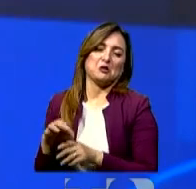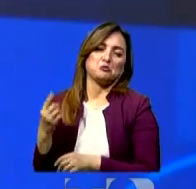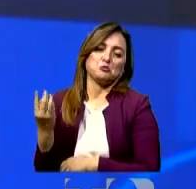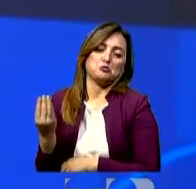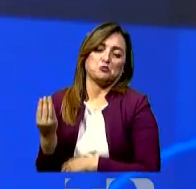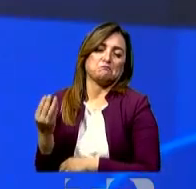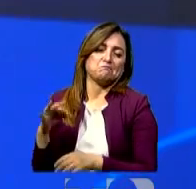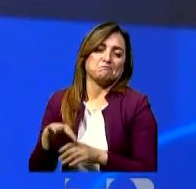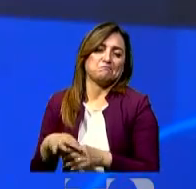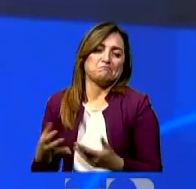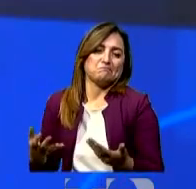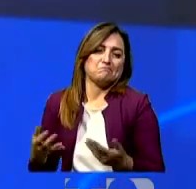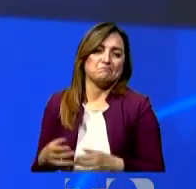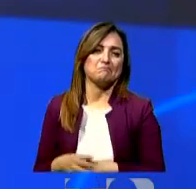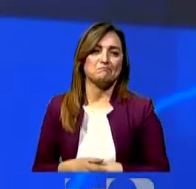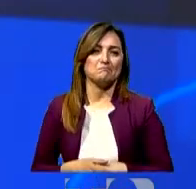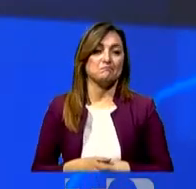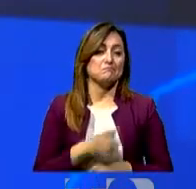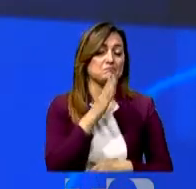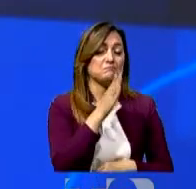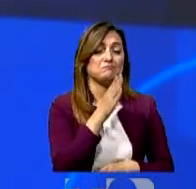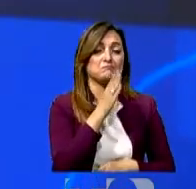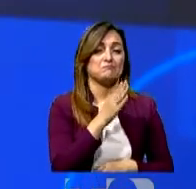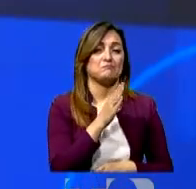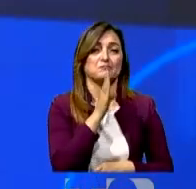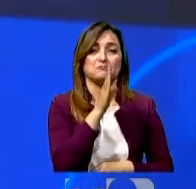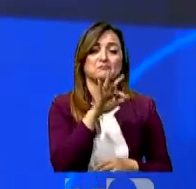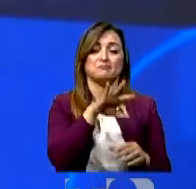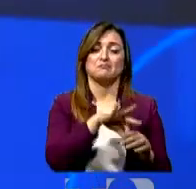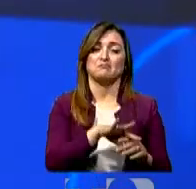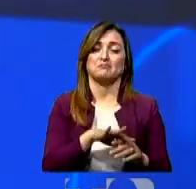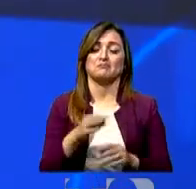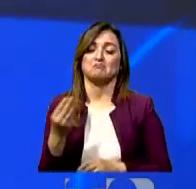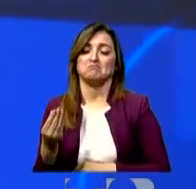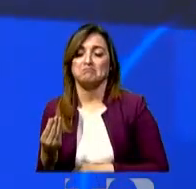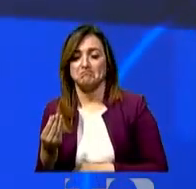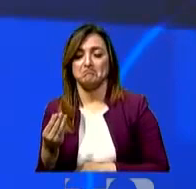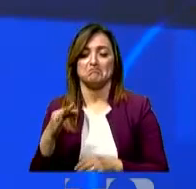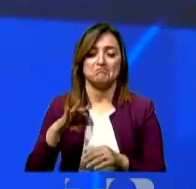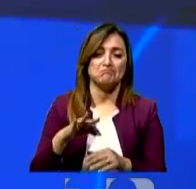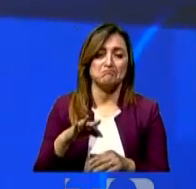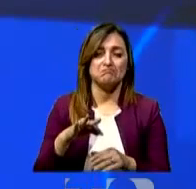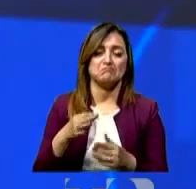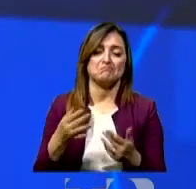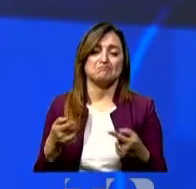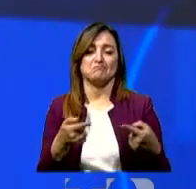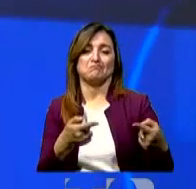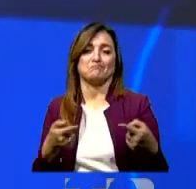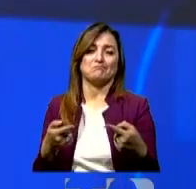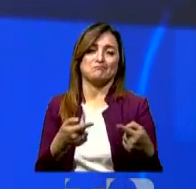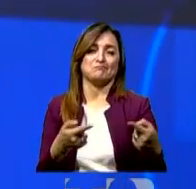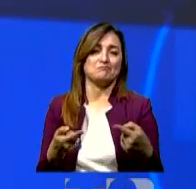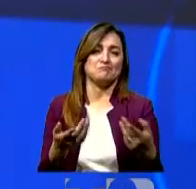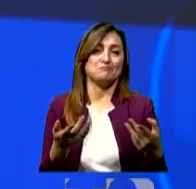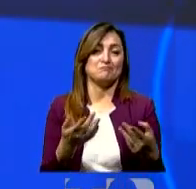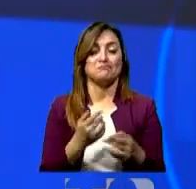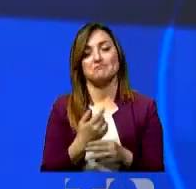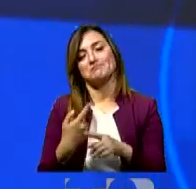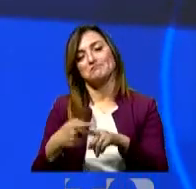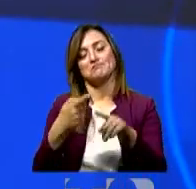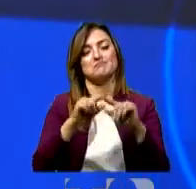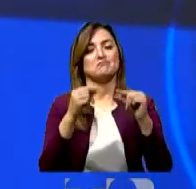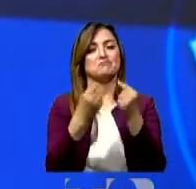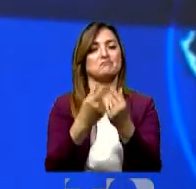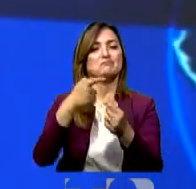reviste la votación hemos quedado solos de muchas votaciones en donde han habido discrepancias con el resto de integrantes de